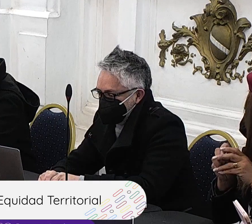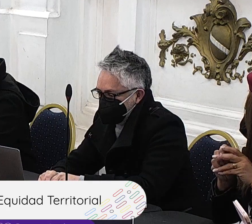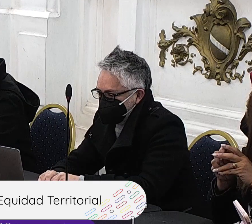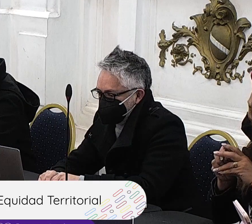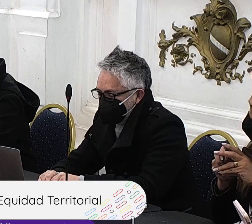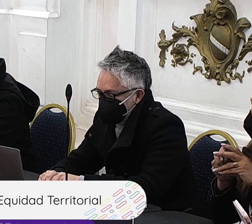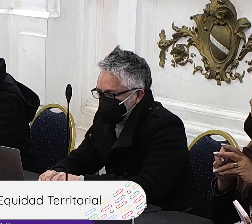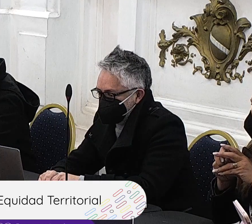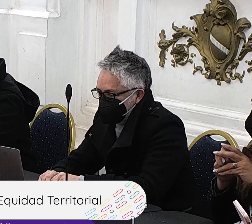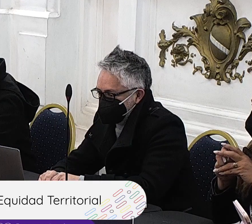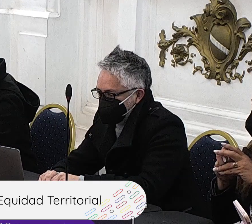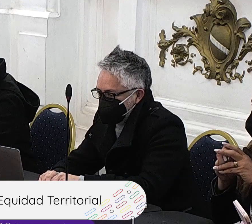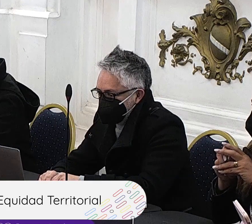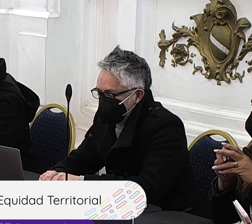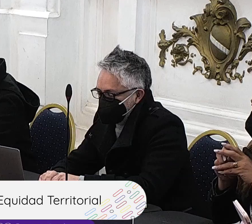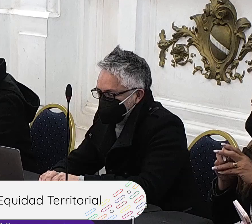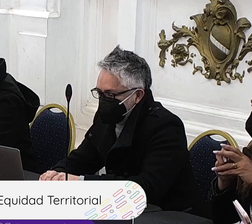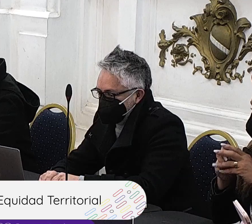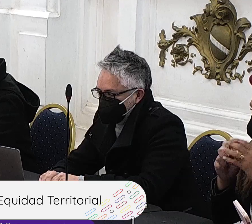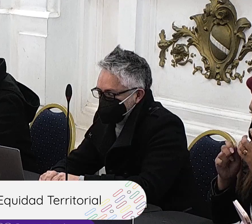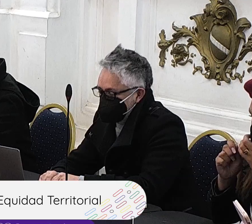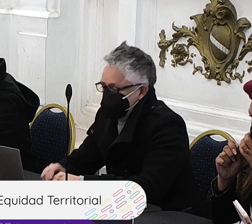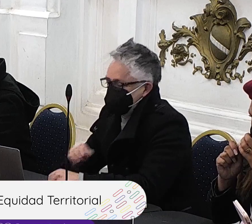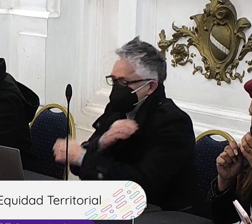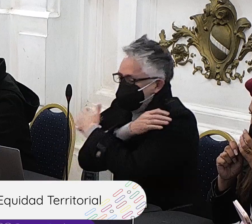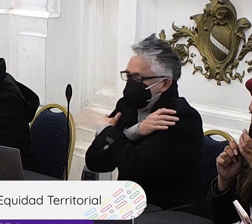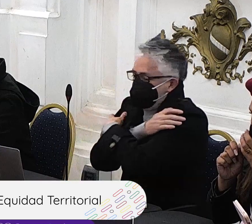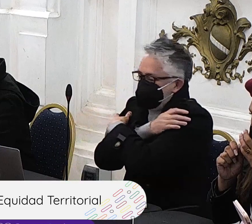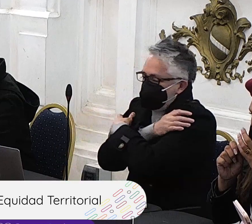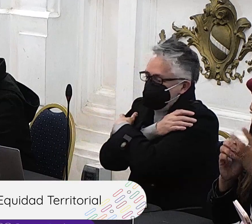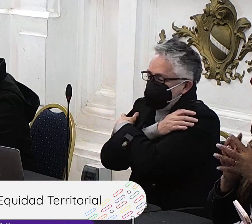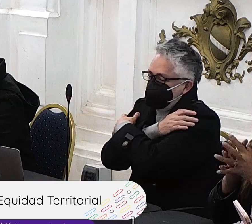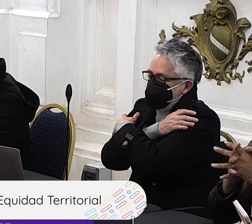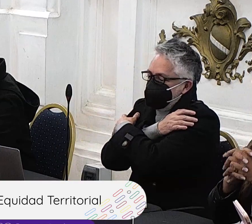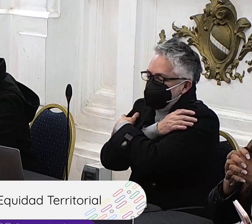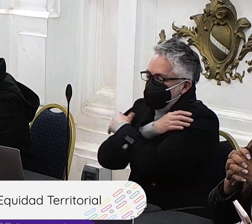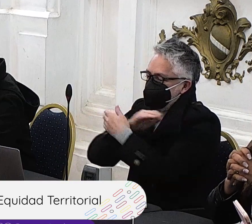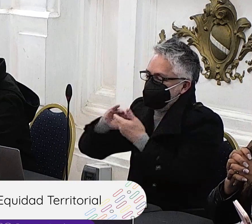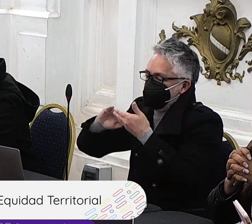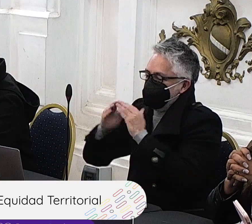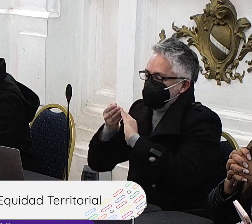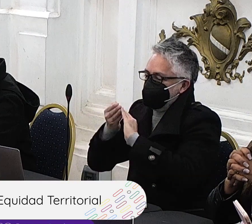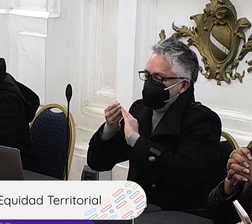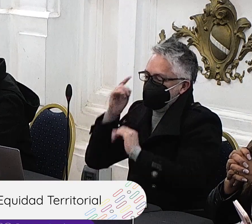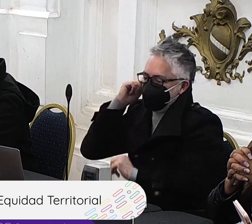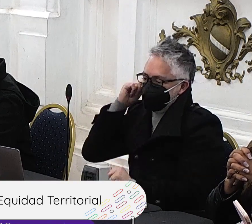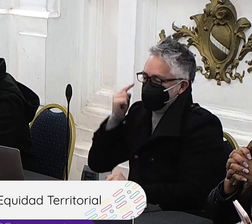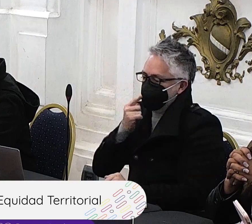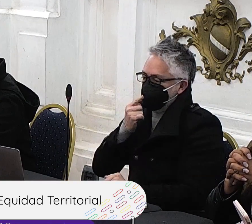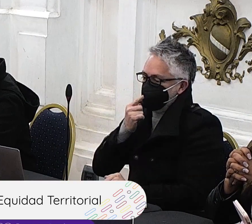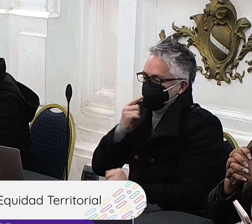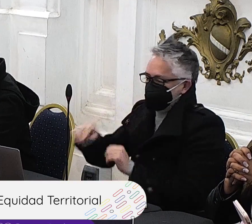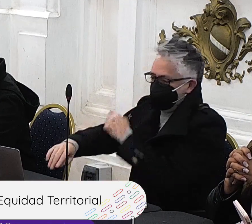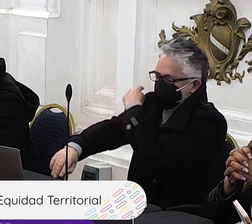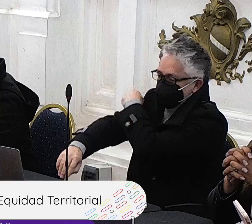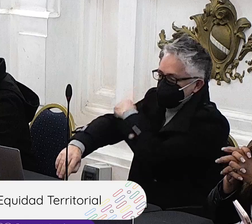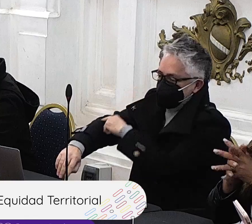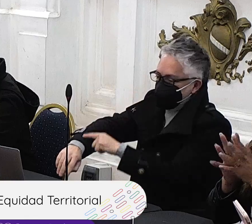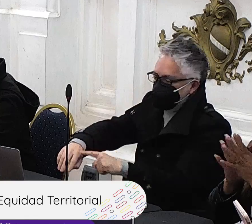Nos vemos de nuevo a las 2:30 en el hemiciclo ya para escuchar a la tanda de la tarde. Muchas